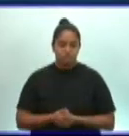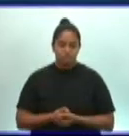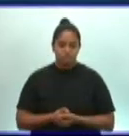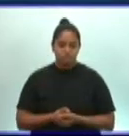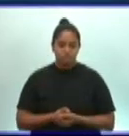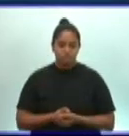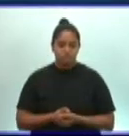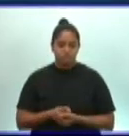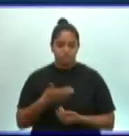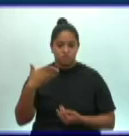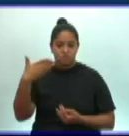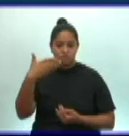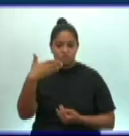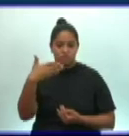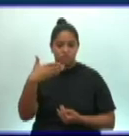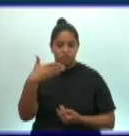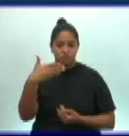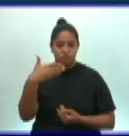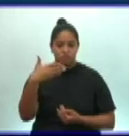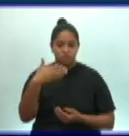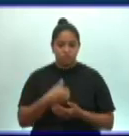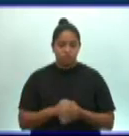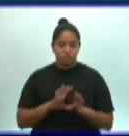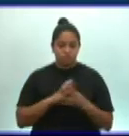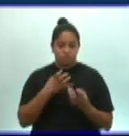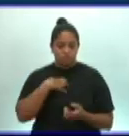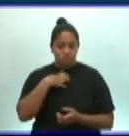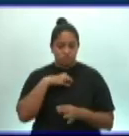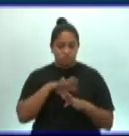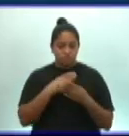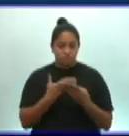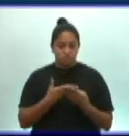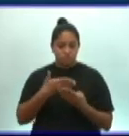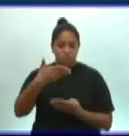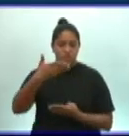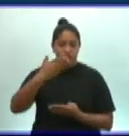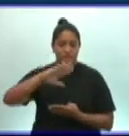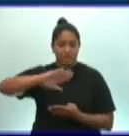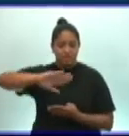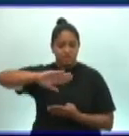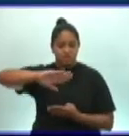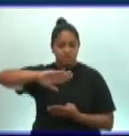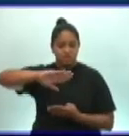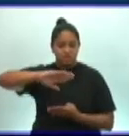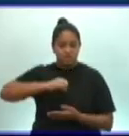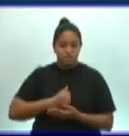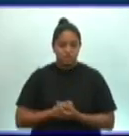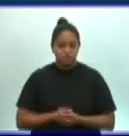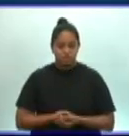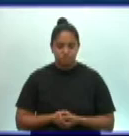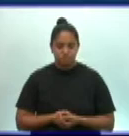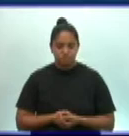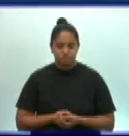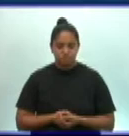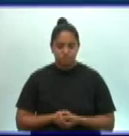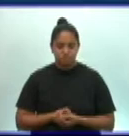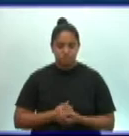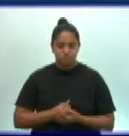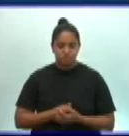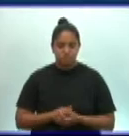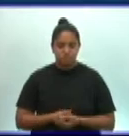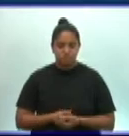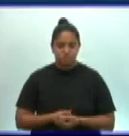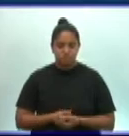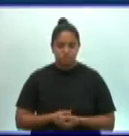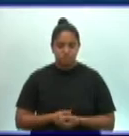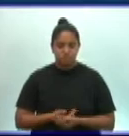y sentido de la velocidad, ya los tienen todos, la parte de los nudillos mirando hacia ustedes. Al girar los 90 grados, la yema de los dedos estarían hacia